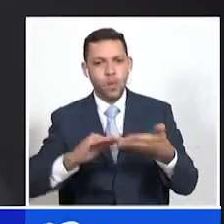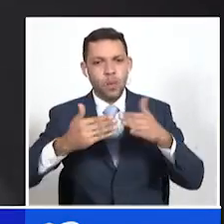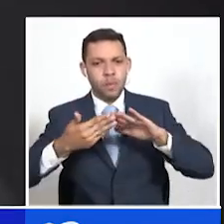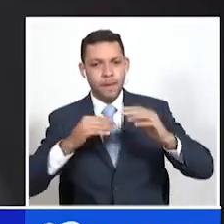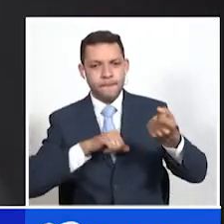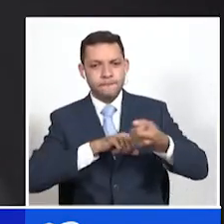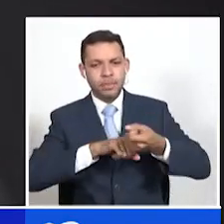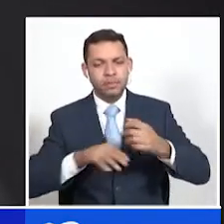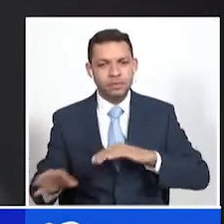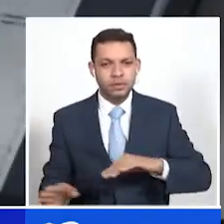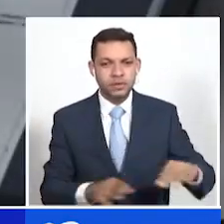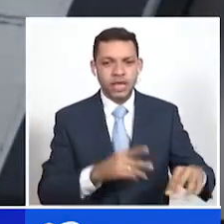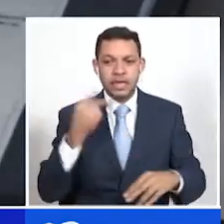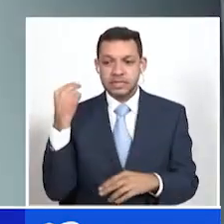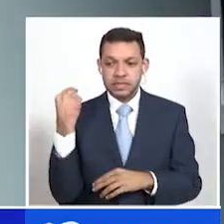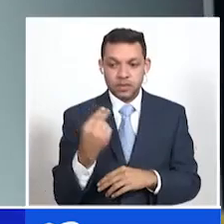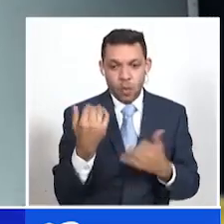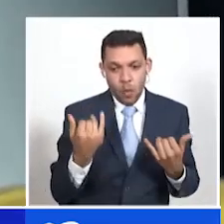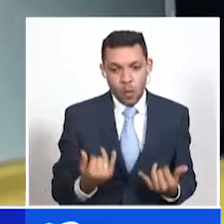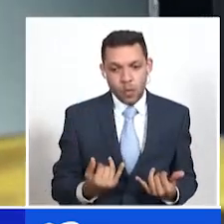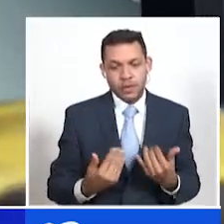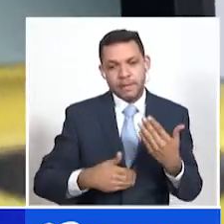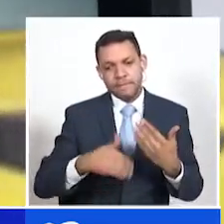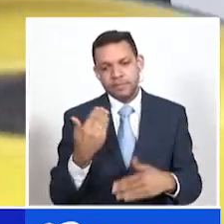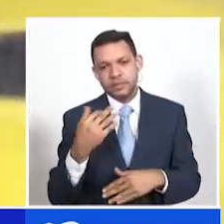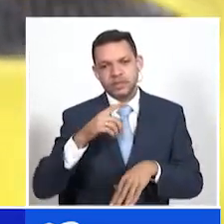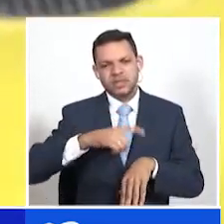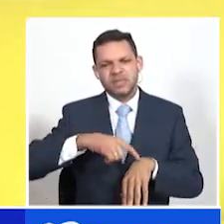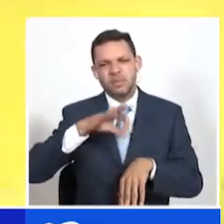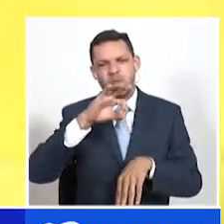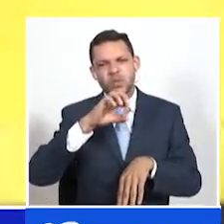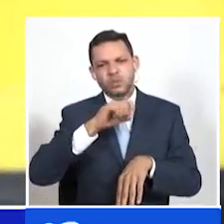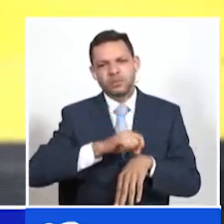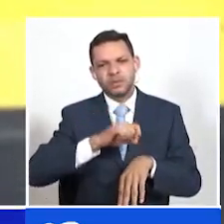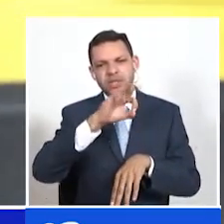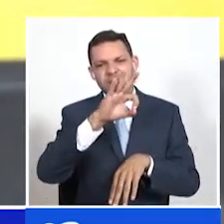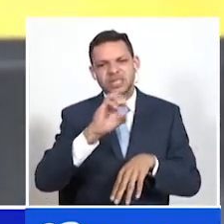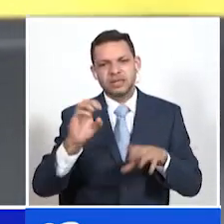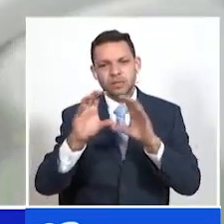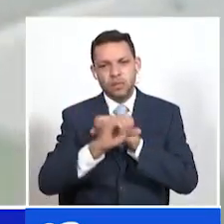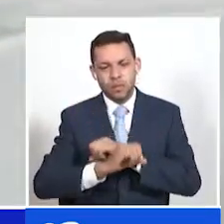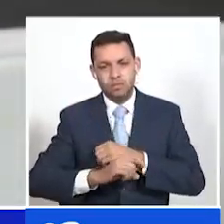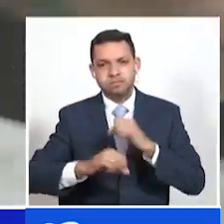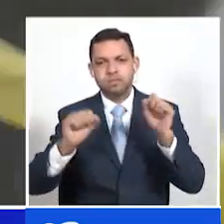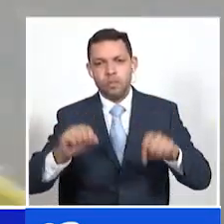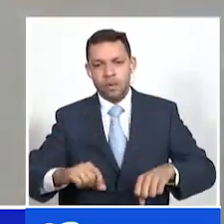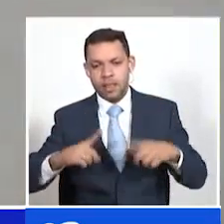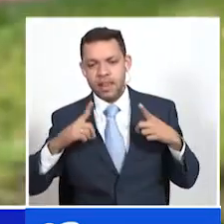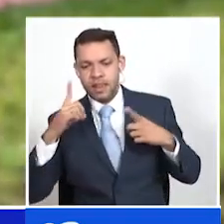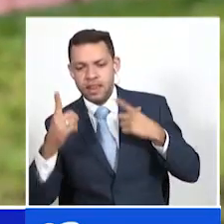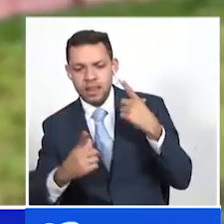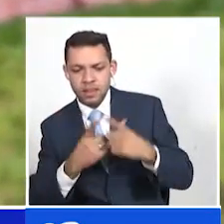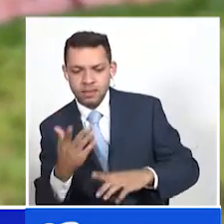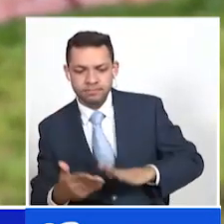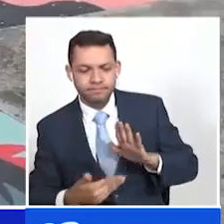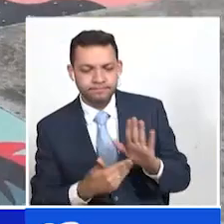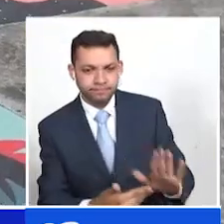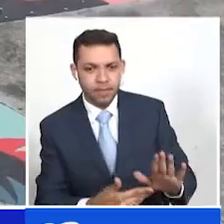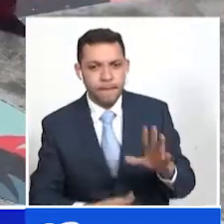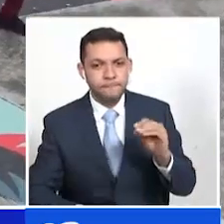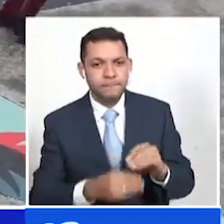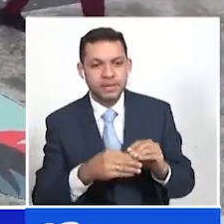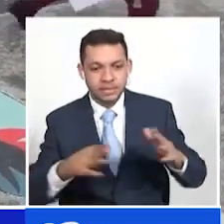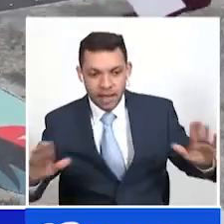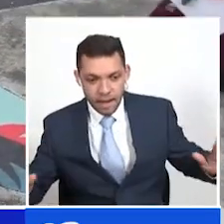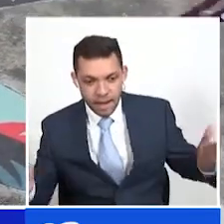serie documental, que se estrenará hoy a las 8:30 de la noche, busca visibilizar a estos líderes y también pretende inspirar a los jóvenes y adultos